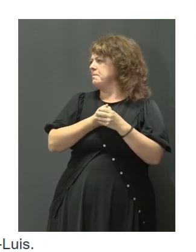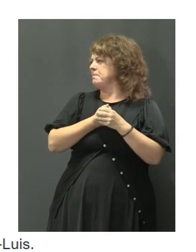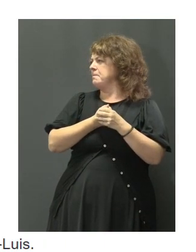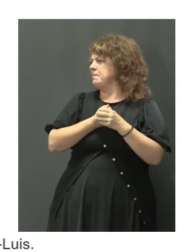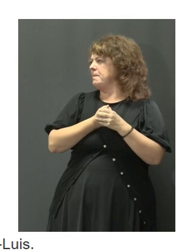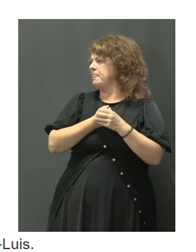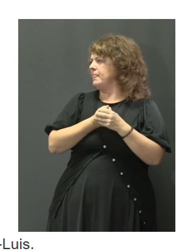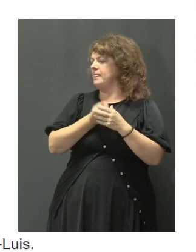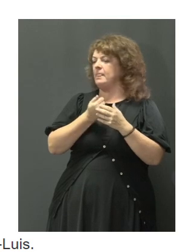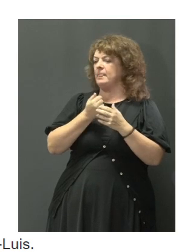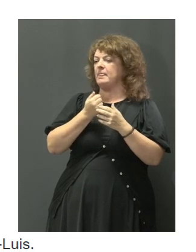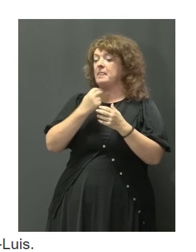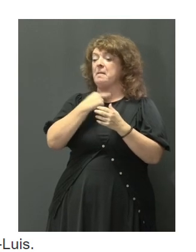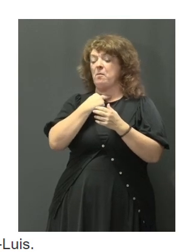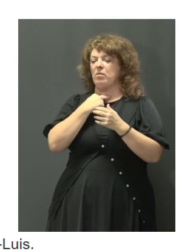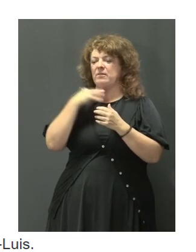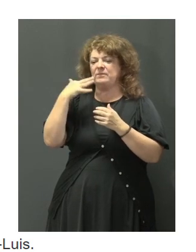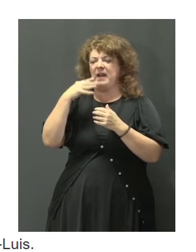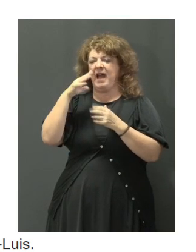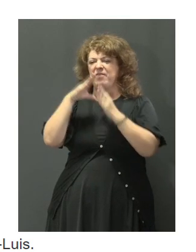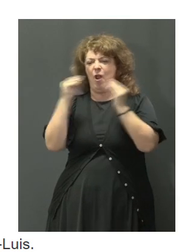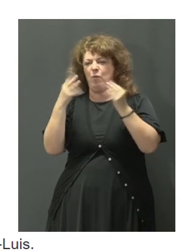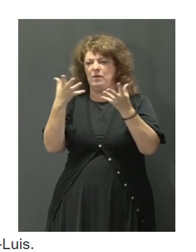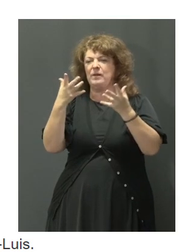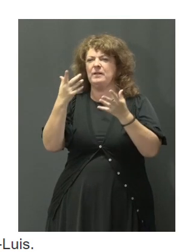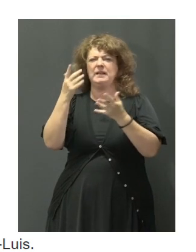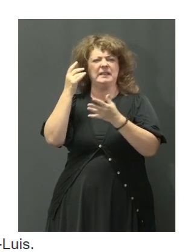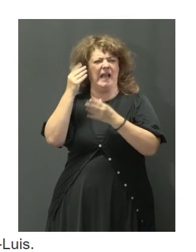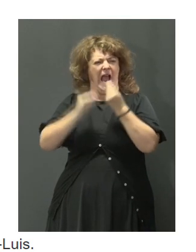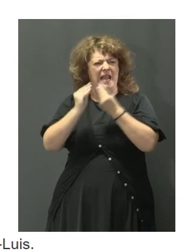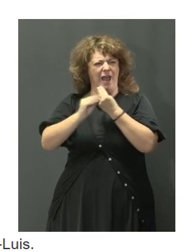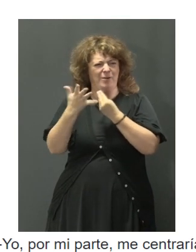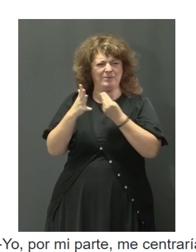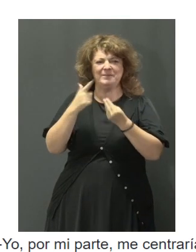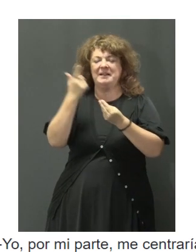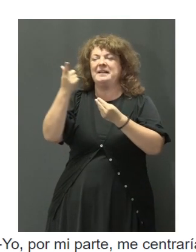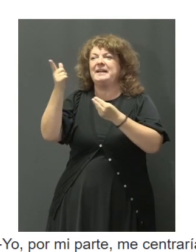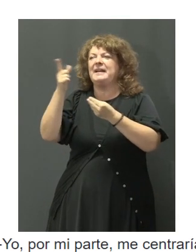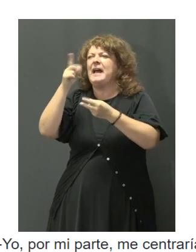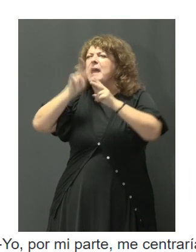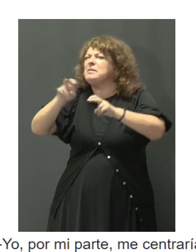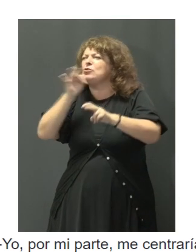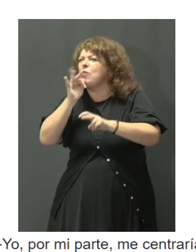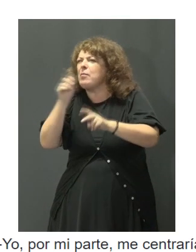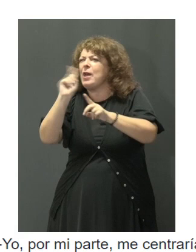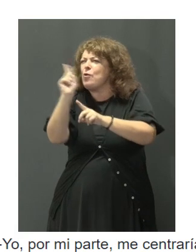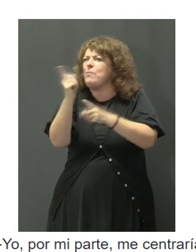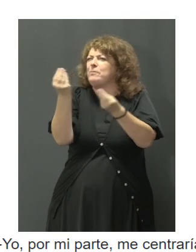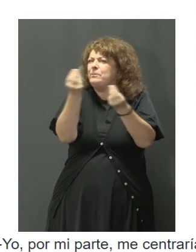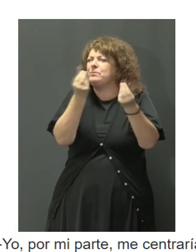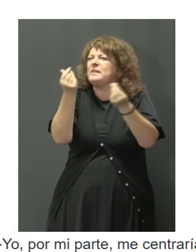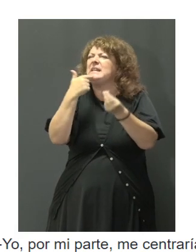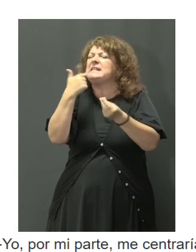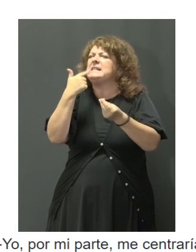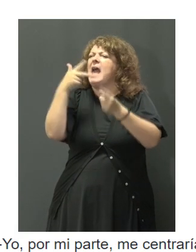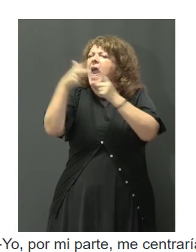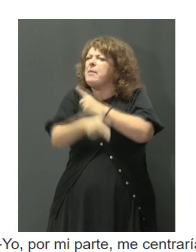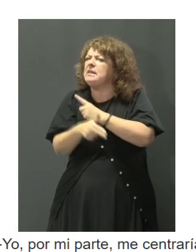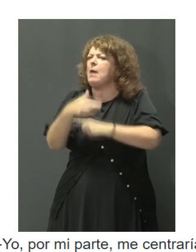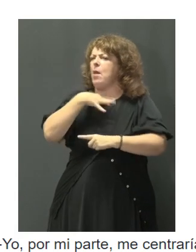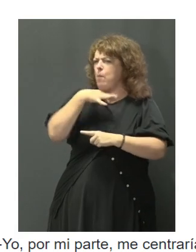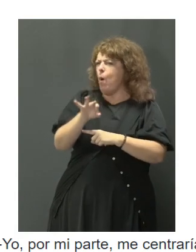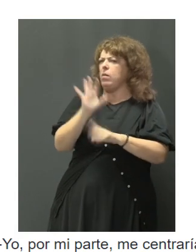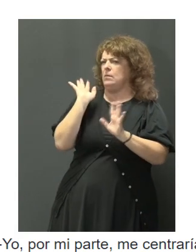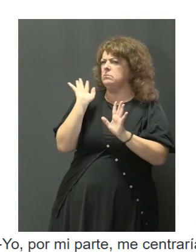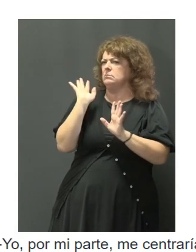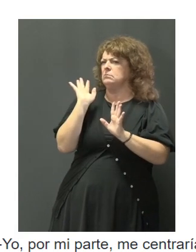preguntas, porque realmente todo lo que voy a decir aquí estamos investigando porque todavía no tenemos claro muchas cosas, me da la impresión de si es evitable. O